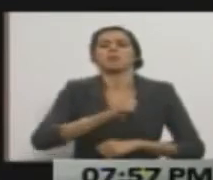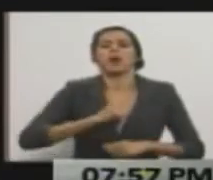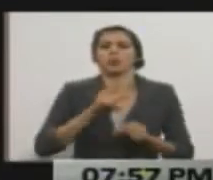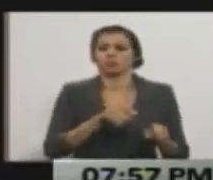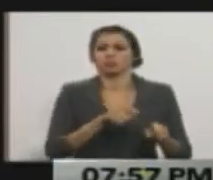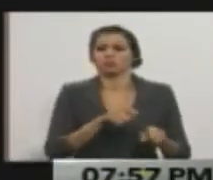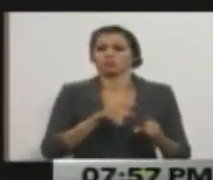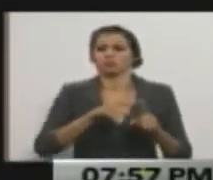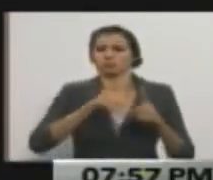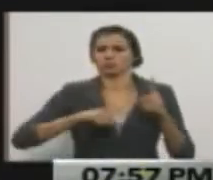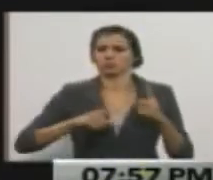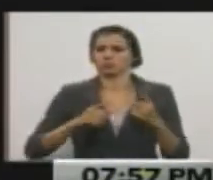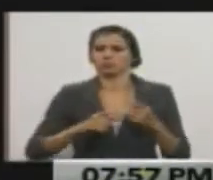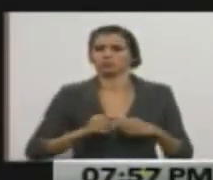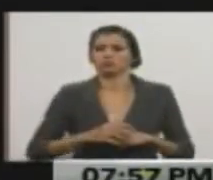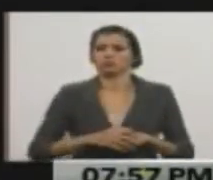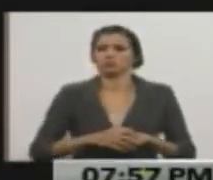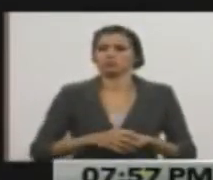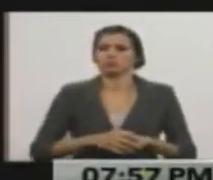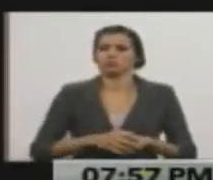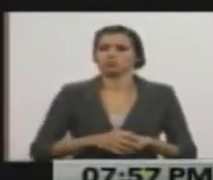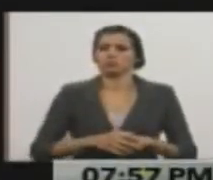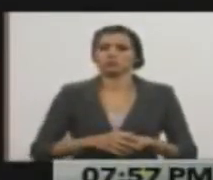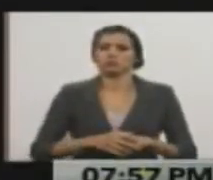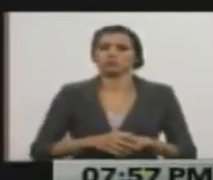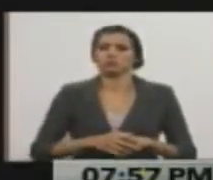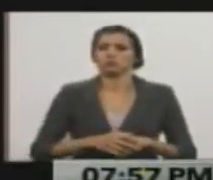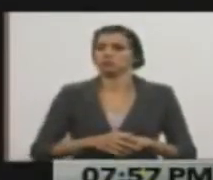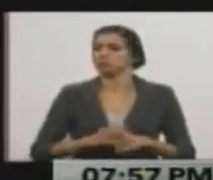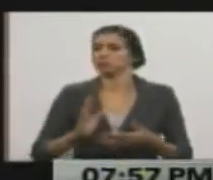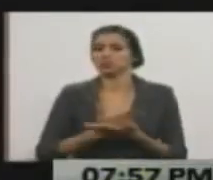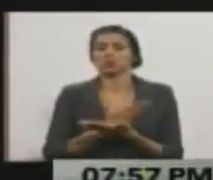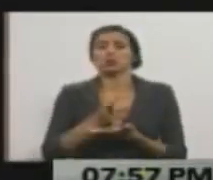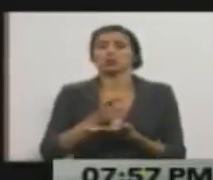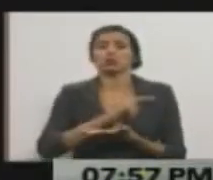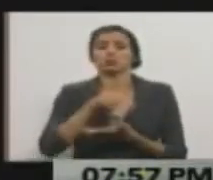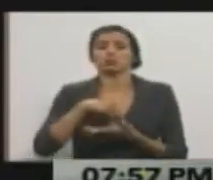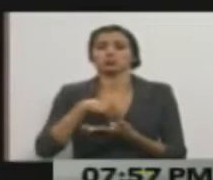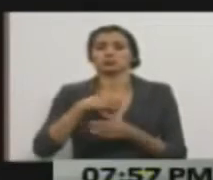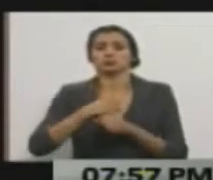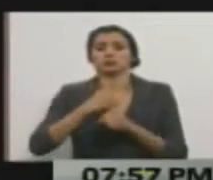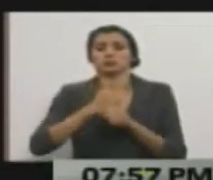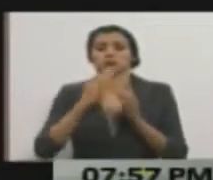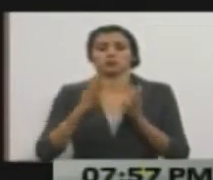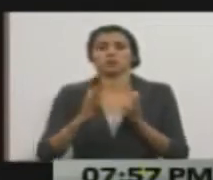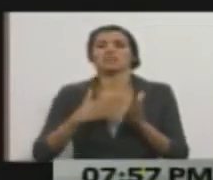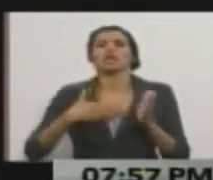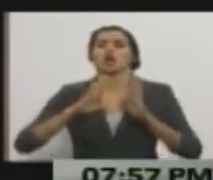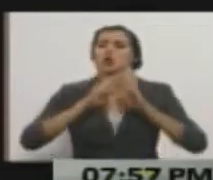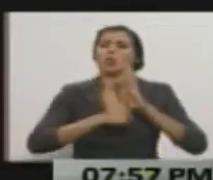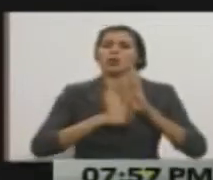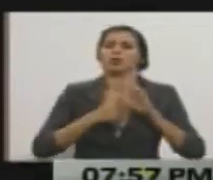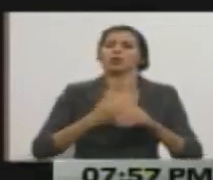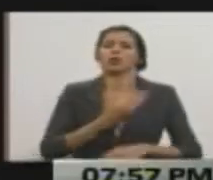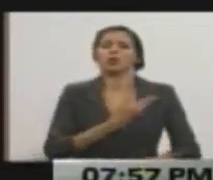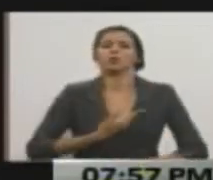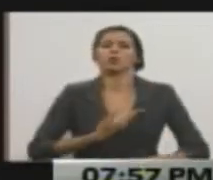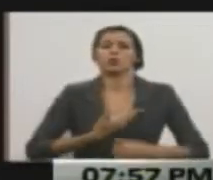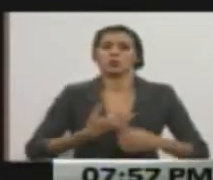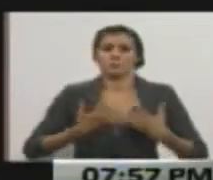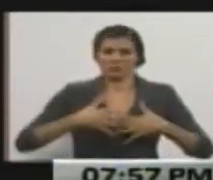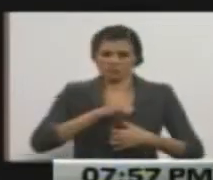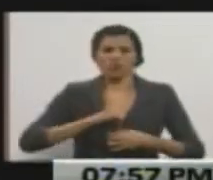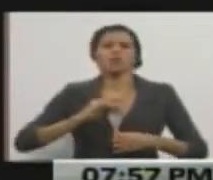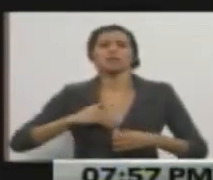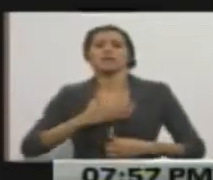autoridad es propiedad del pueblo de Puerto Rico y, como los trabajadores hemos venido denunciando, se la quieren robar los empresarios privados. En